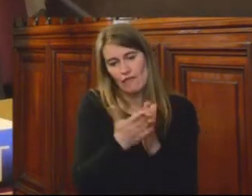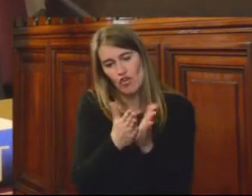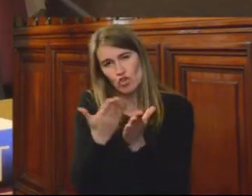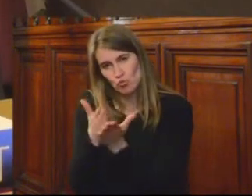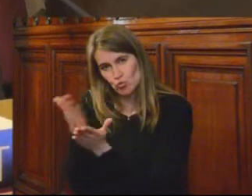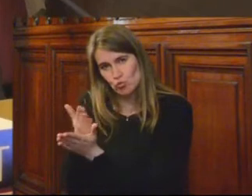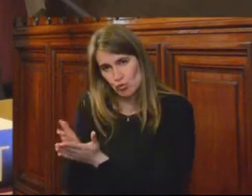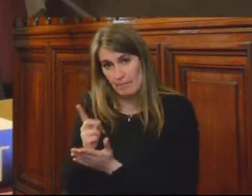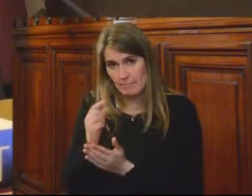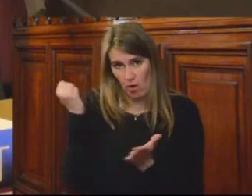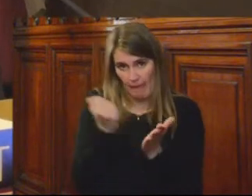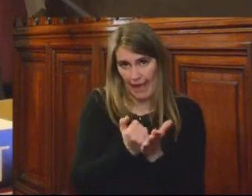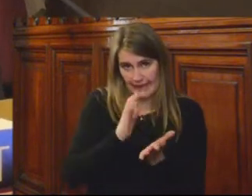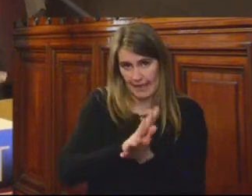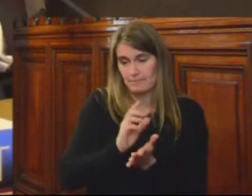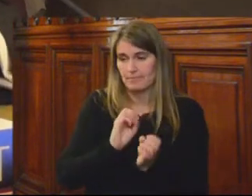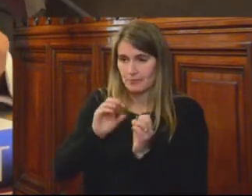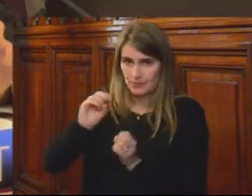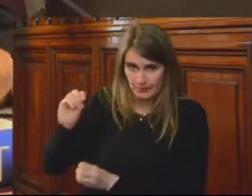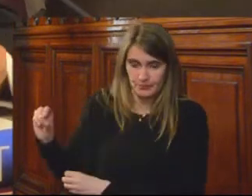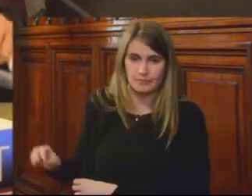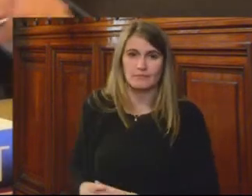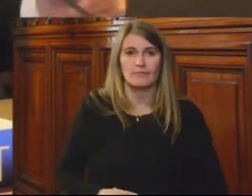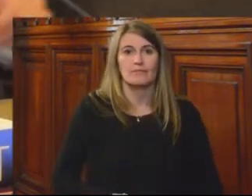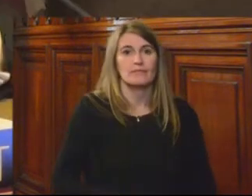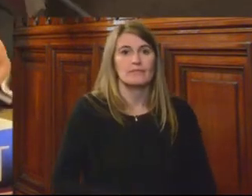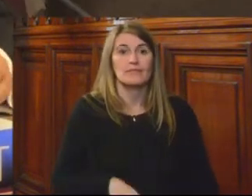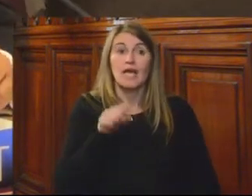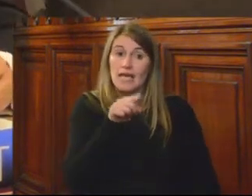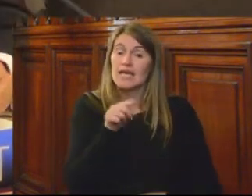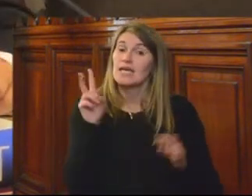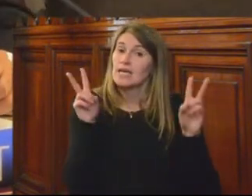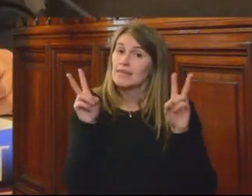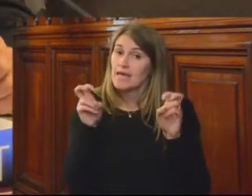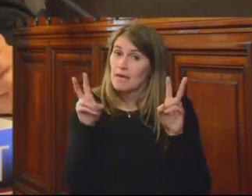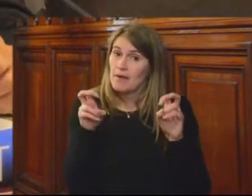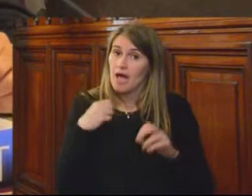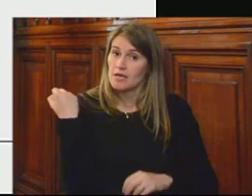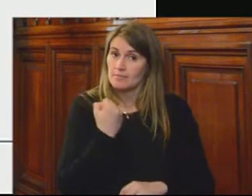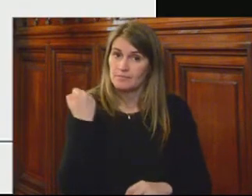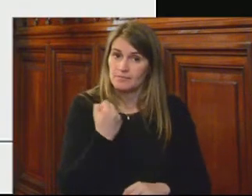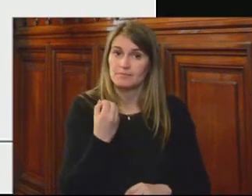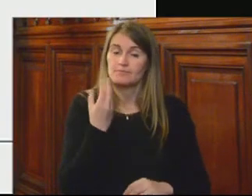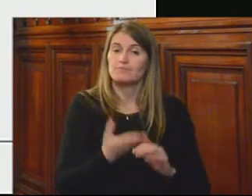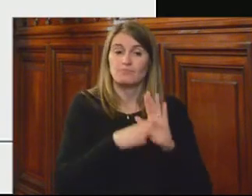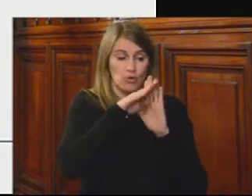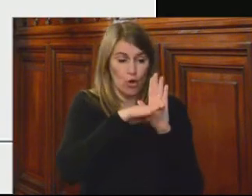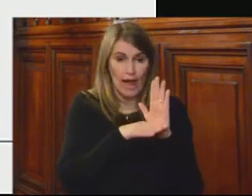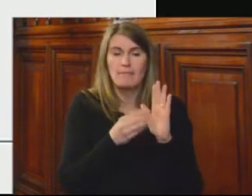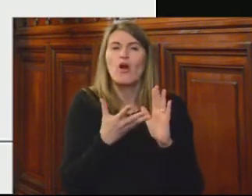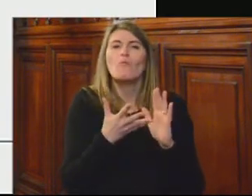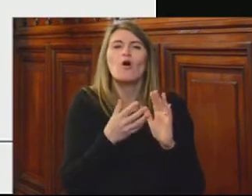colección Bicentenario. Adelante. Este es un tema muy importante porque tiene que ver con el programa de alimentación